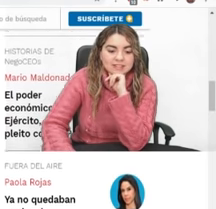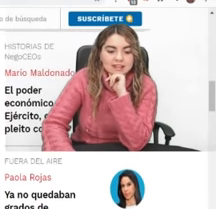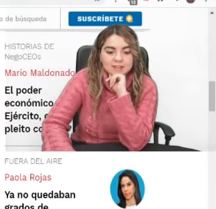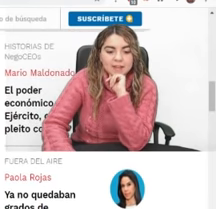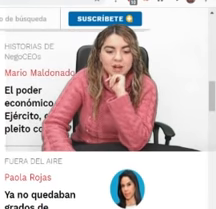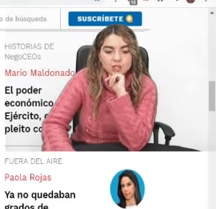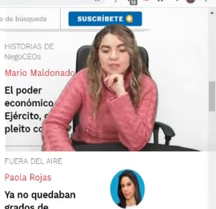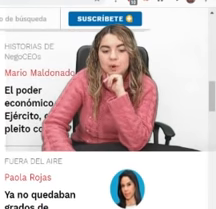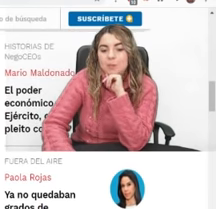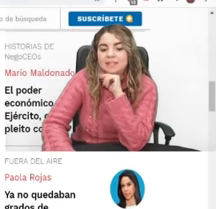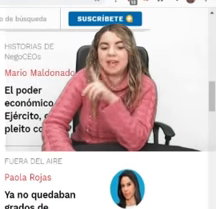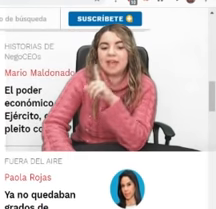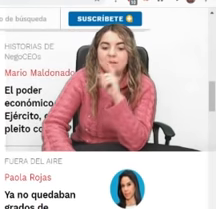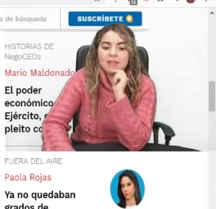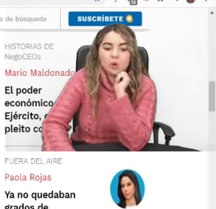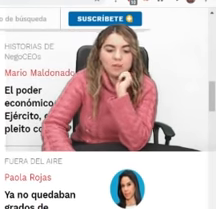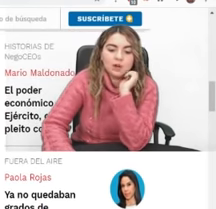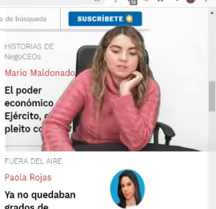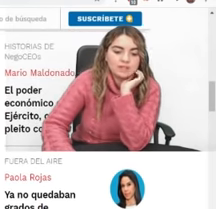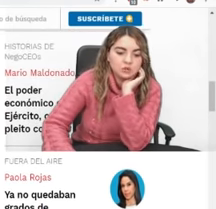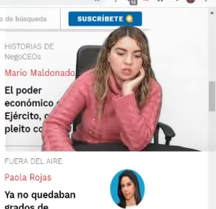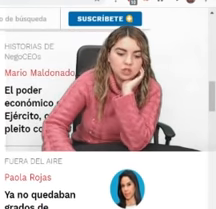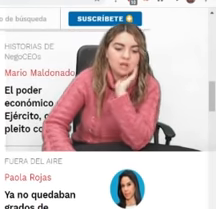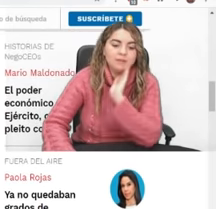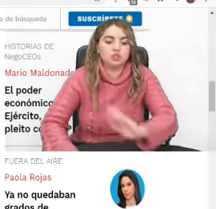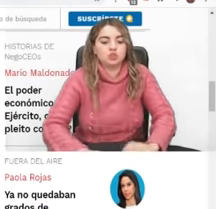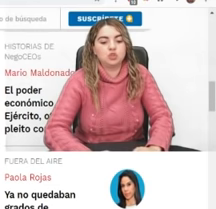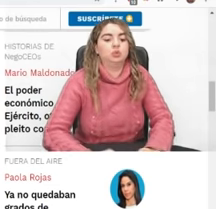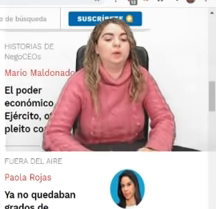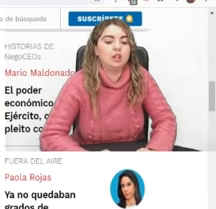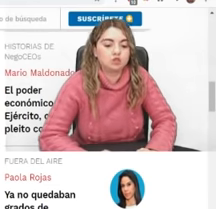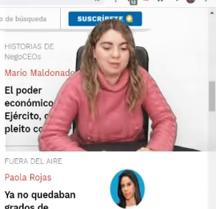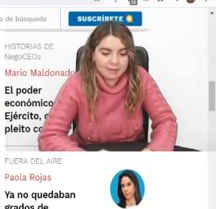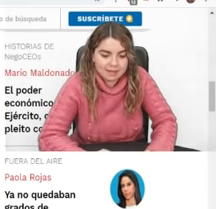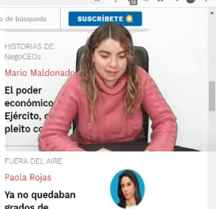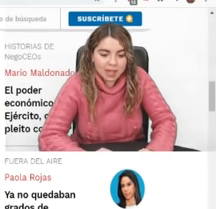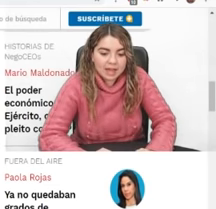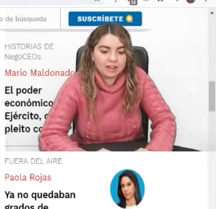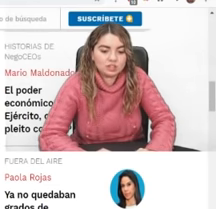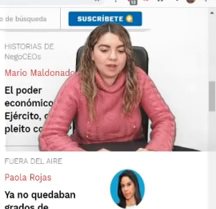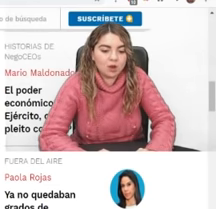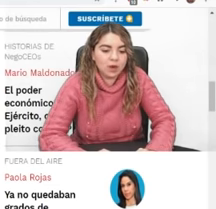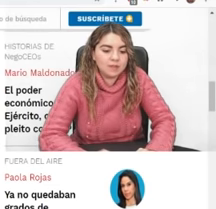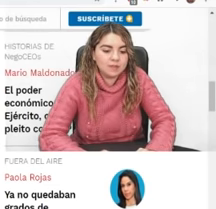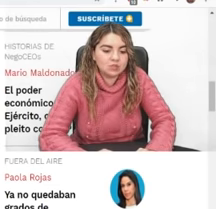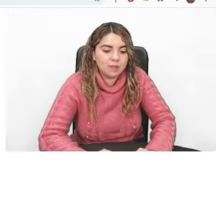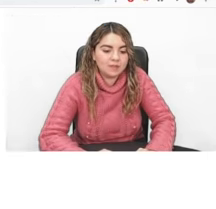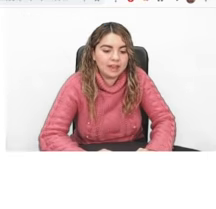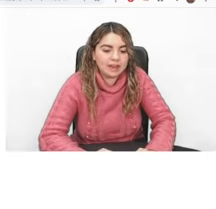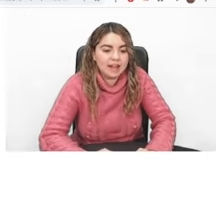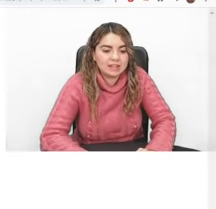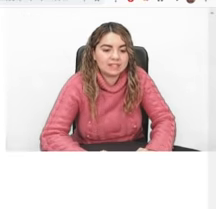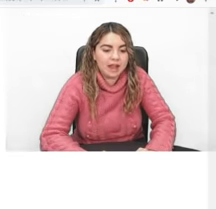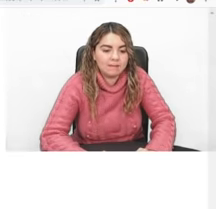se desclasifica la nota diplomática enviada al gobierno de Estados Unidos el 28 de octubre del 2020. Relacionada con la detención